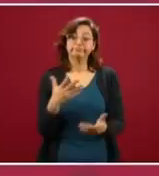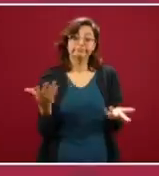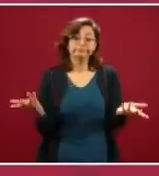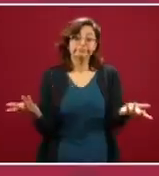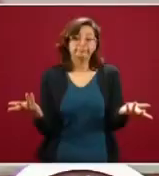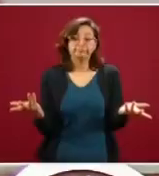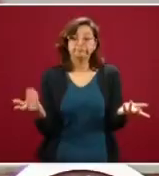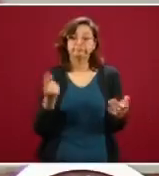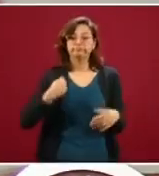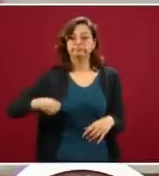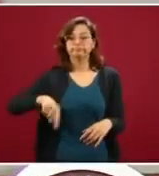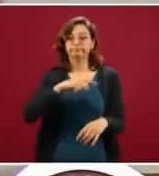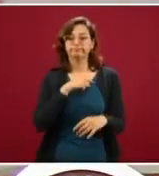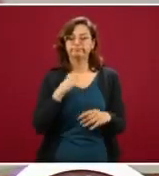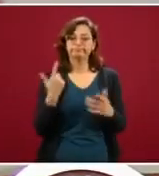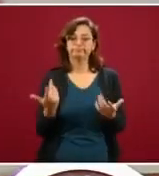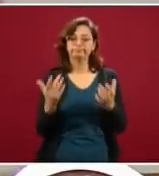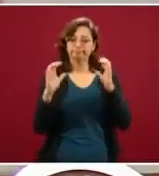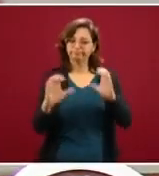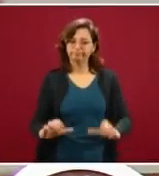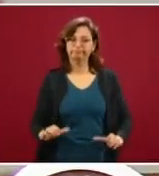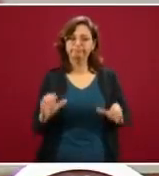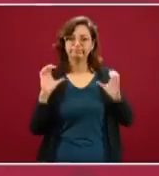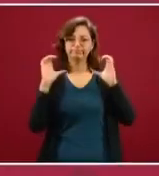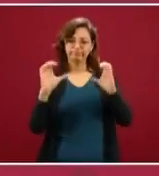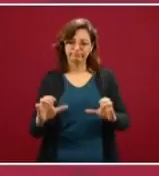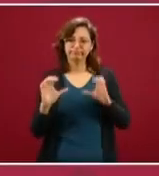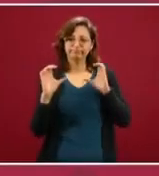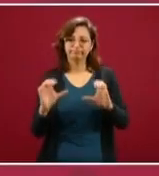Entonces tenemos que cuidar, ¿sí?